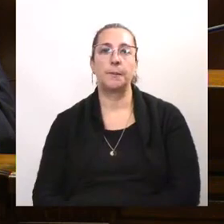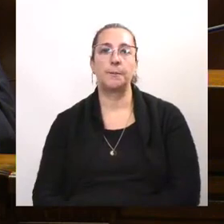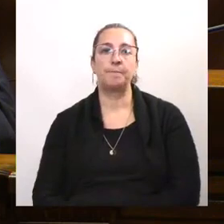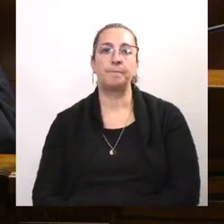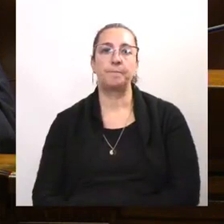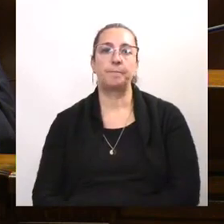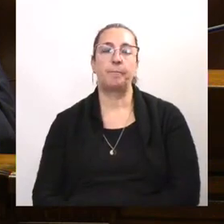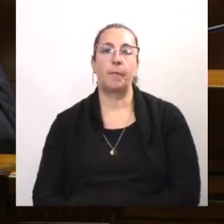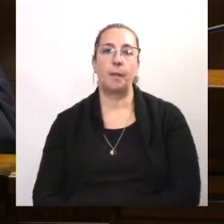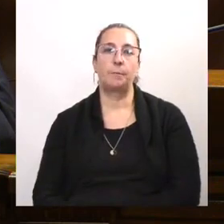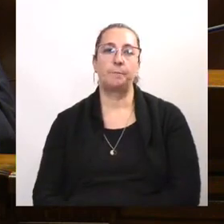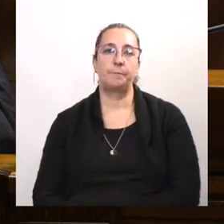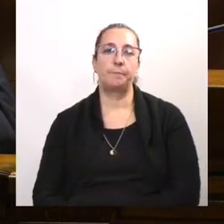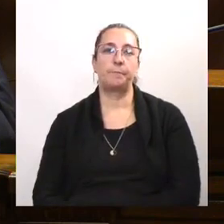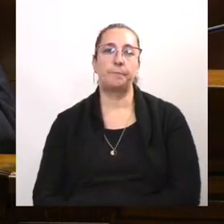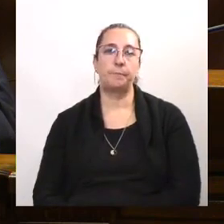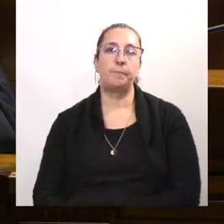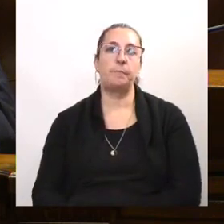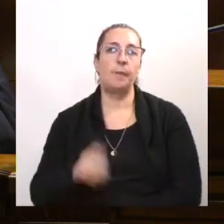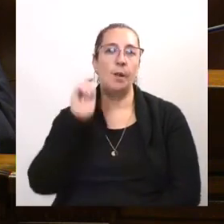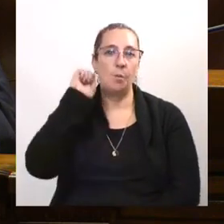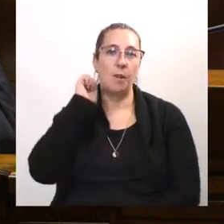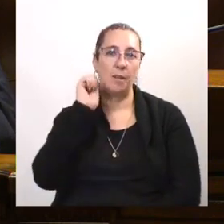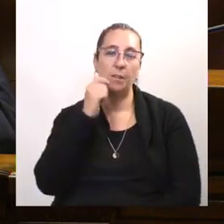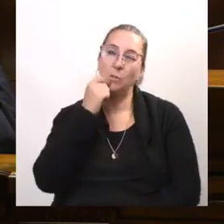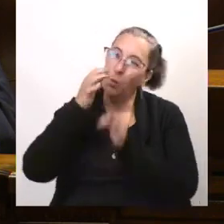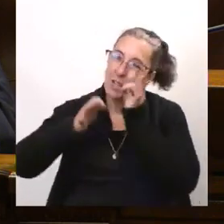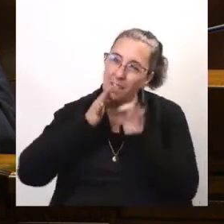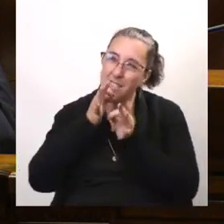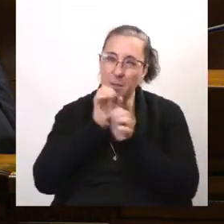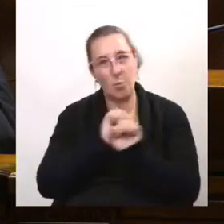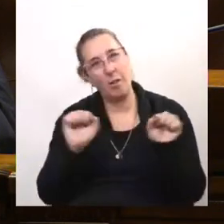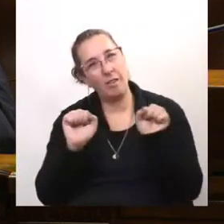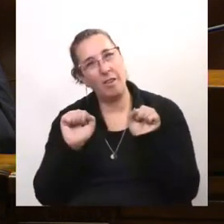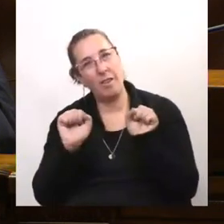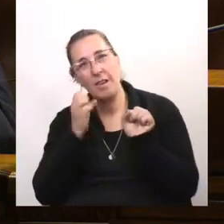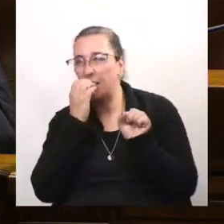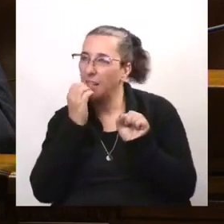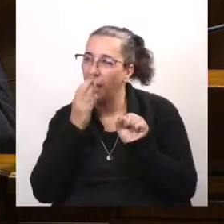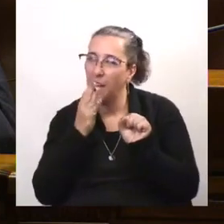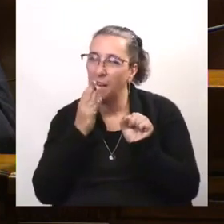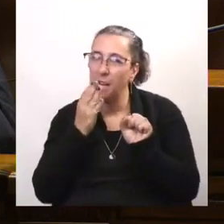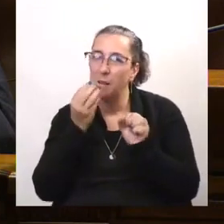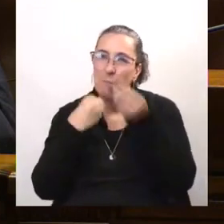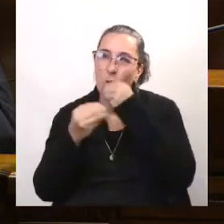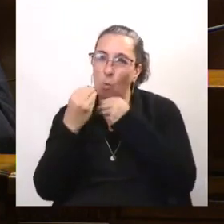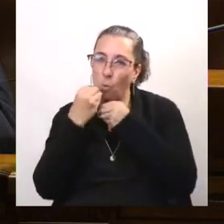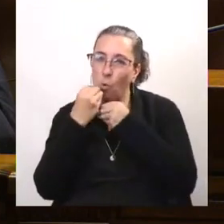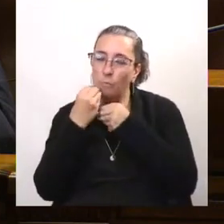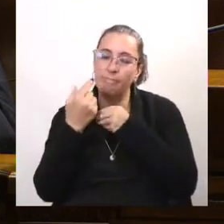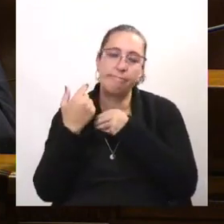Entonces, en un cumpleaños se puede hacer una sugerencia, o sea, se puede criticar el menú, y pienso que